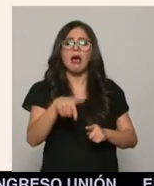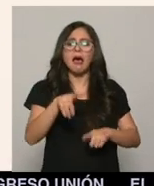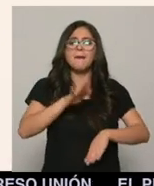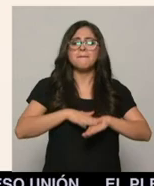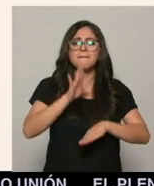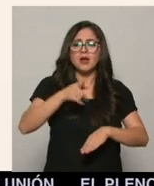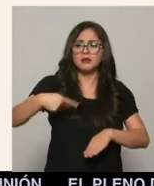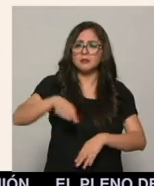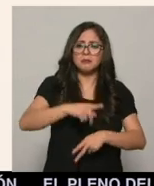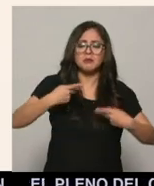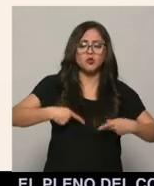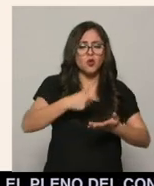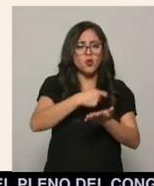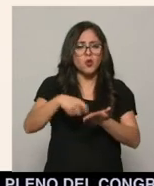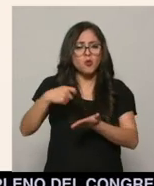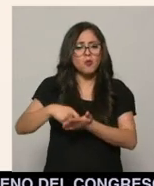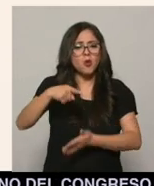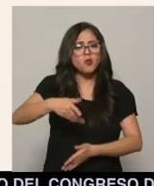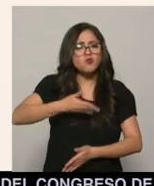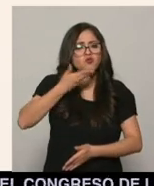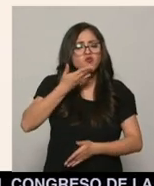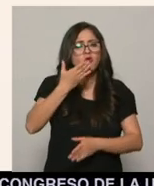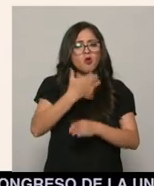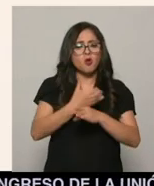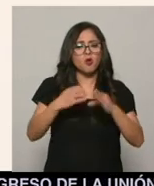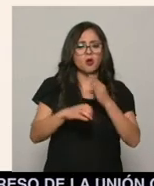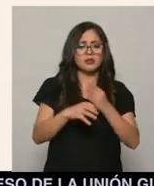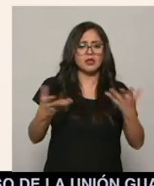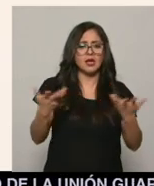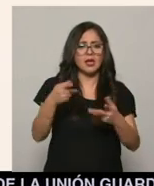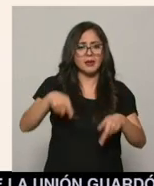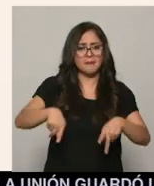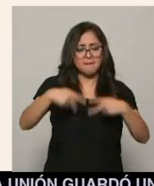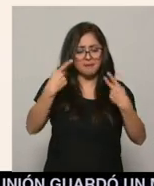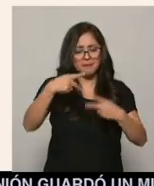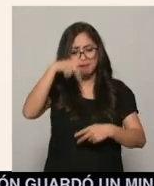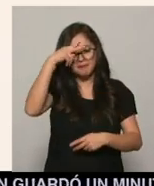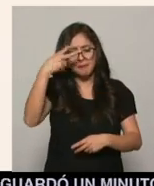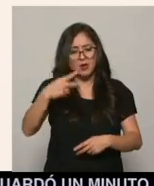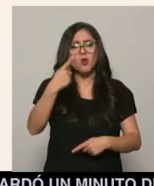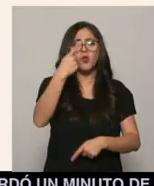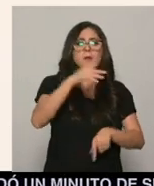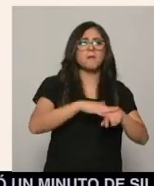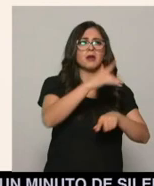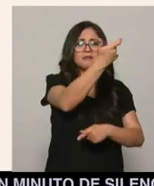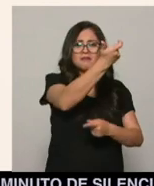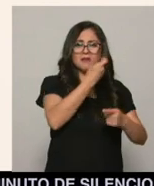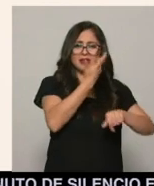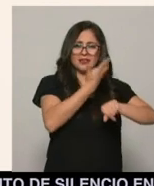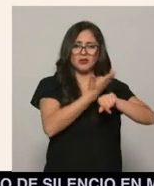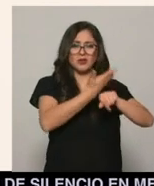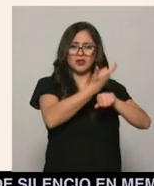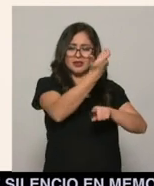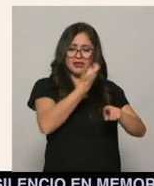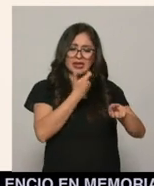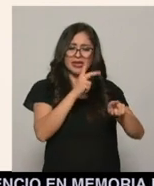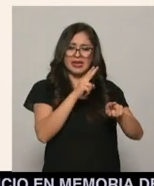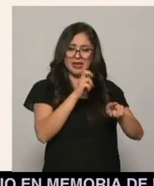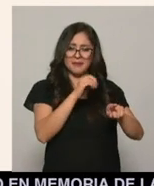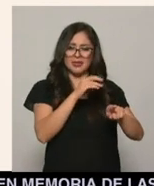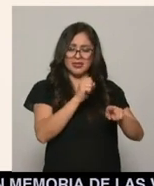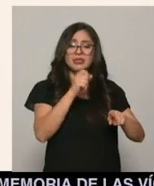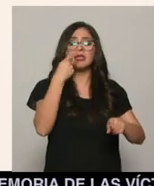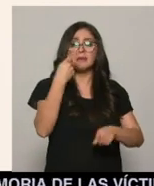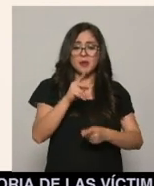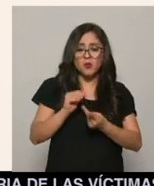consumo popular, y eso se debe a varios factores. Uno de ellos son las remesas, pero también el aumento al salario, aumentó el salario mínimo,